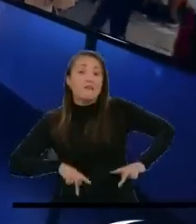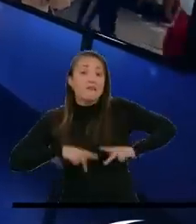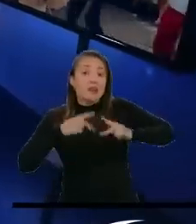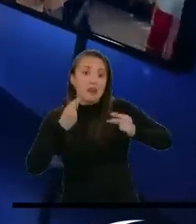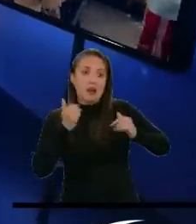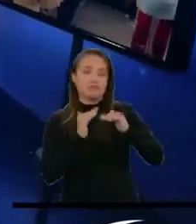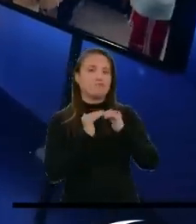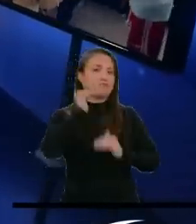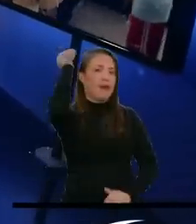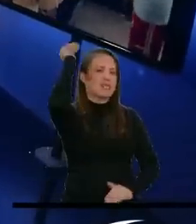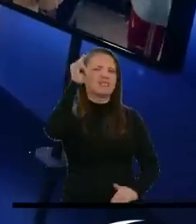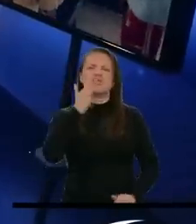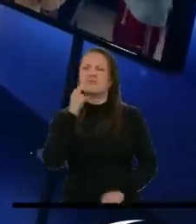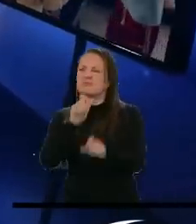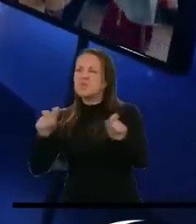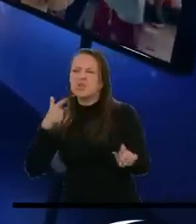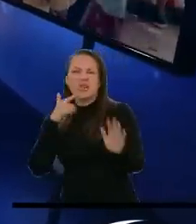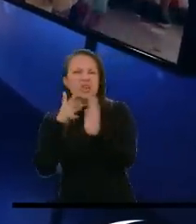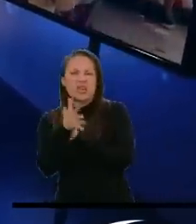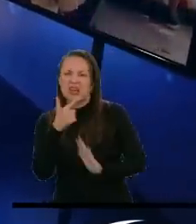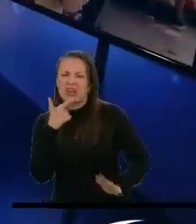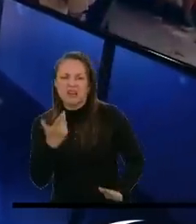más altos. ¿Qué dice la gente?